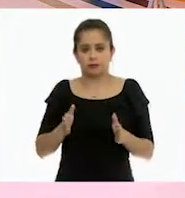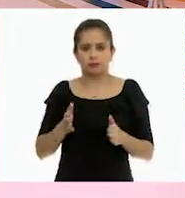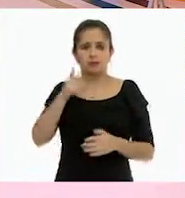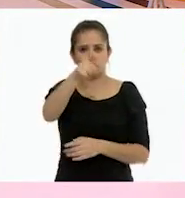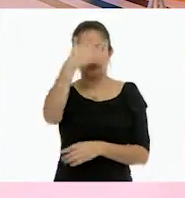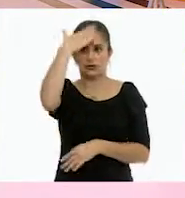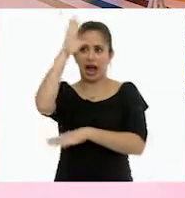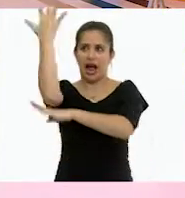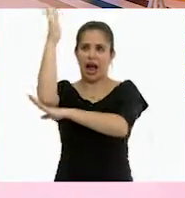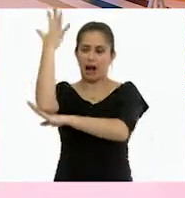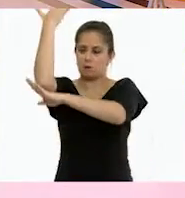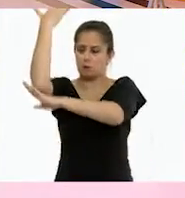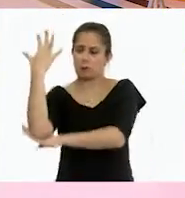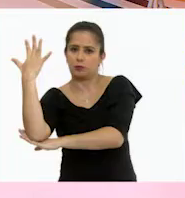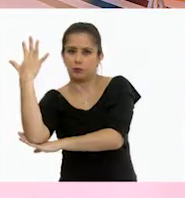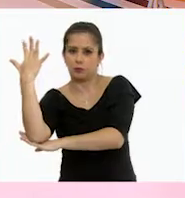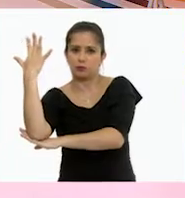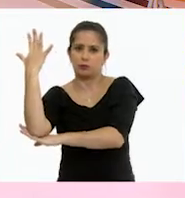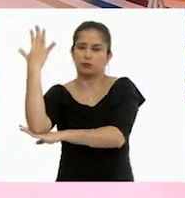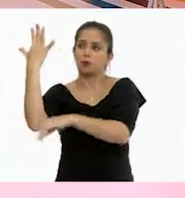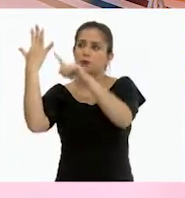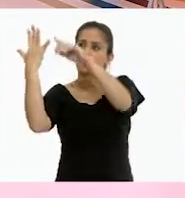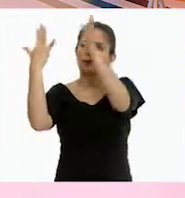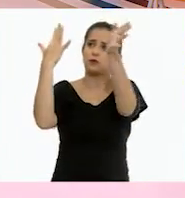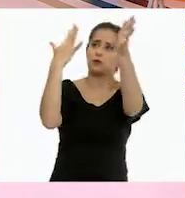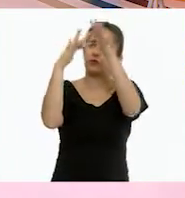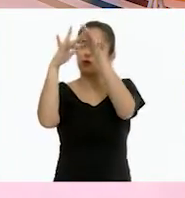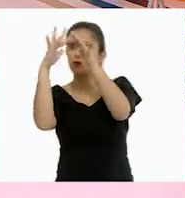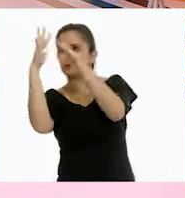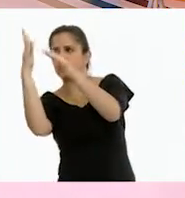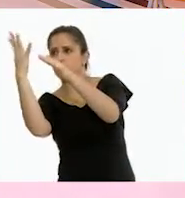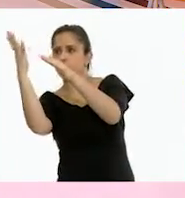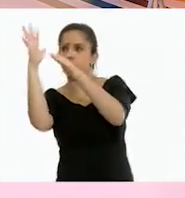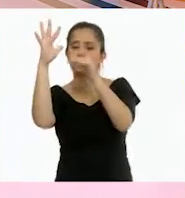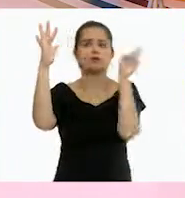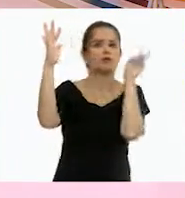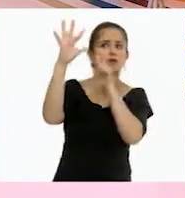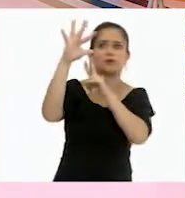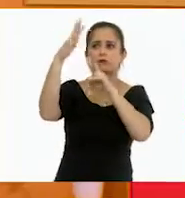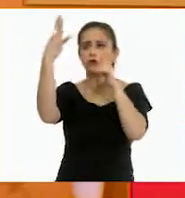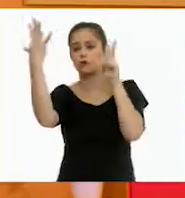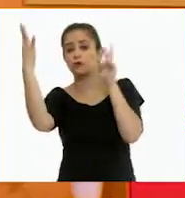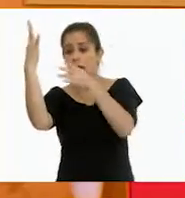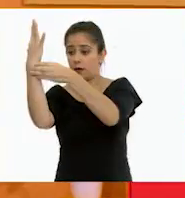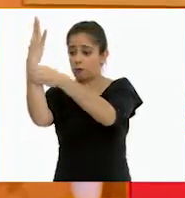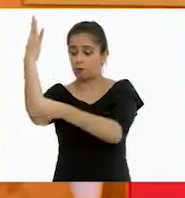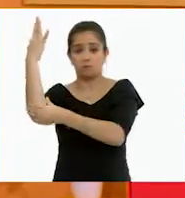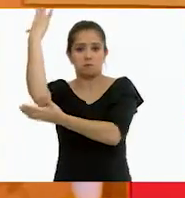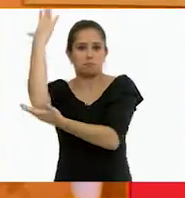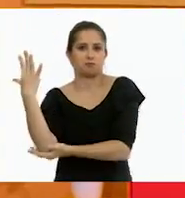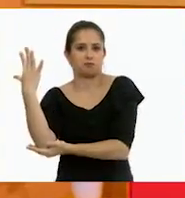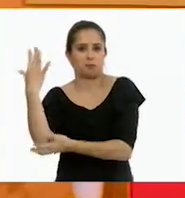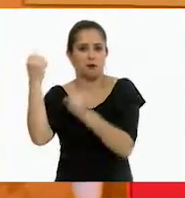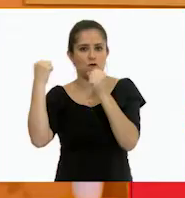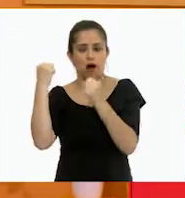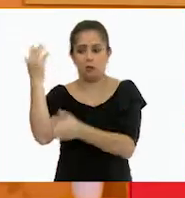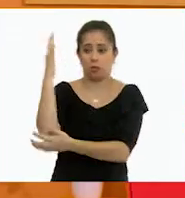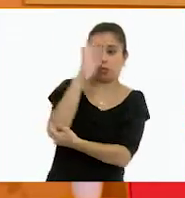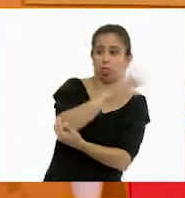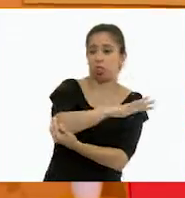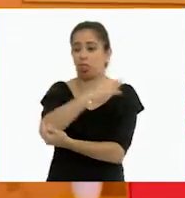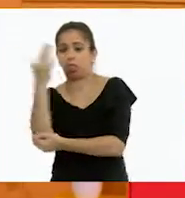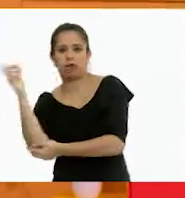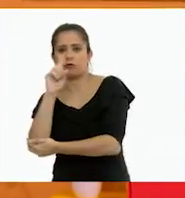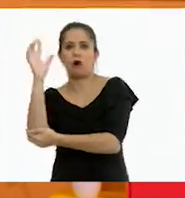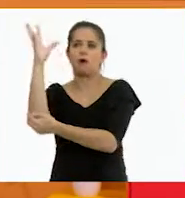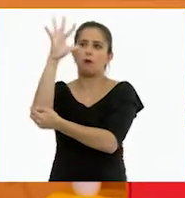son muy firmes. Aunque las ramas las mueve el viento, las raíces están bien plantadas en el suelo y por eso los